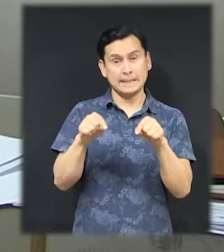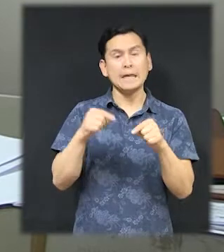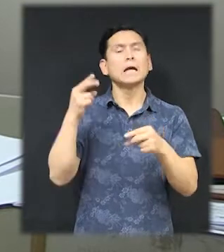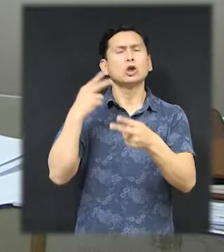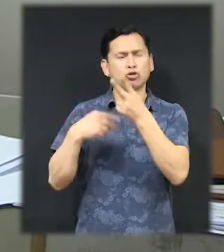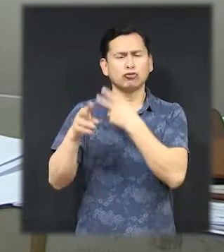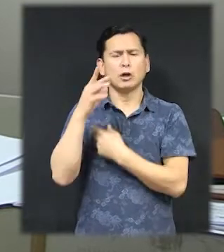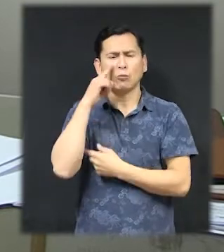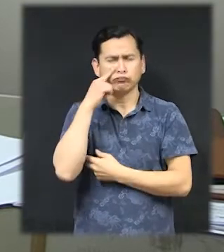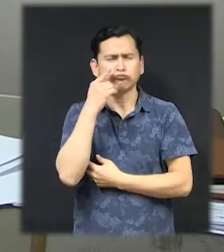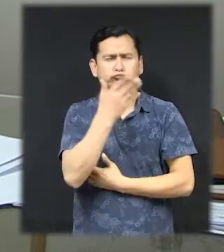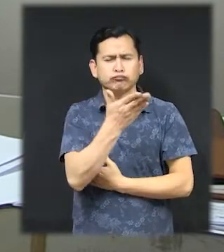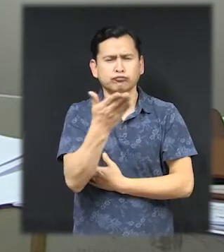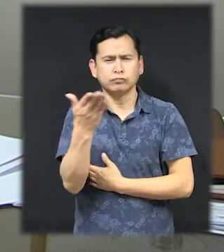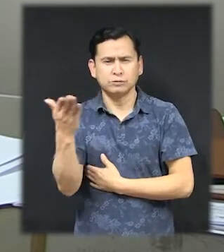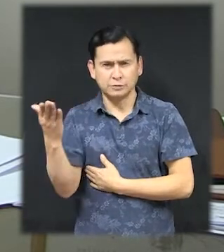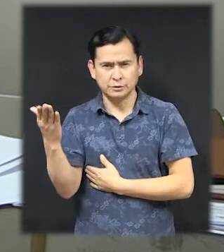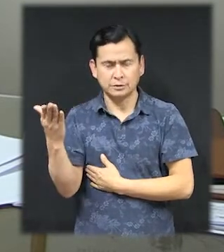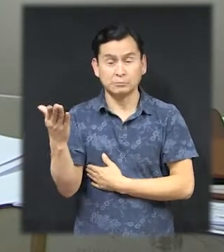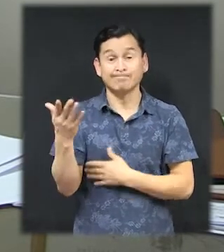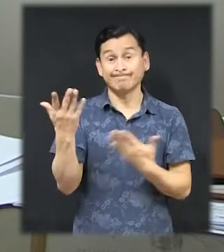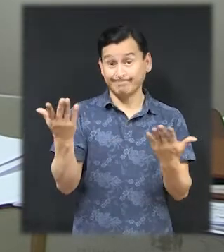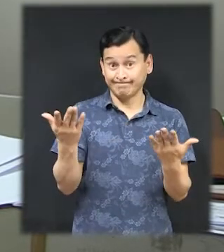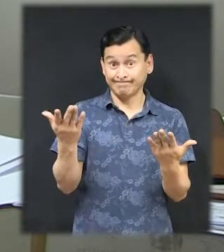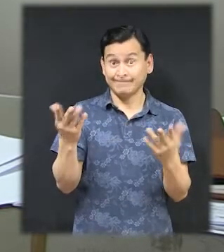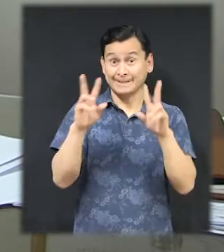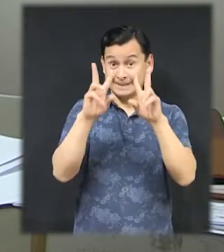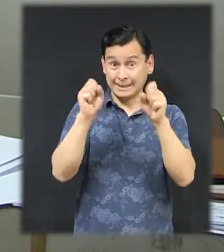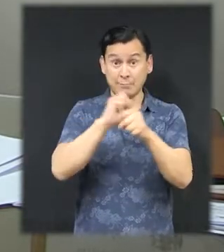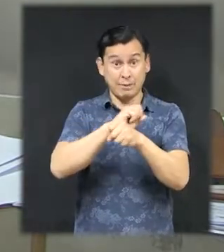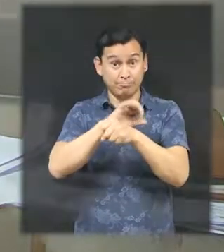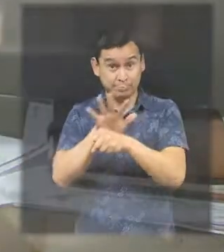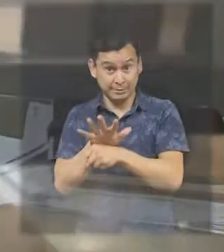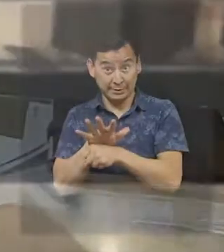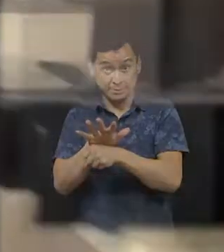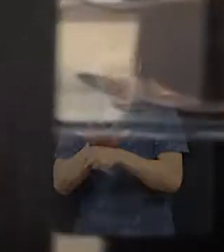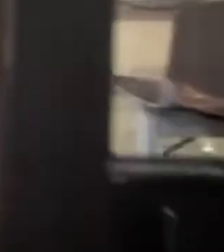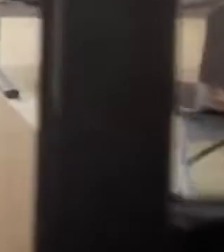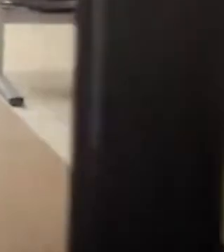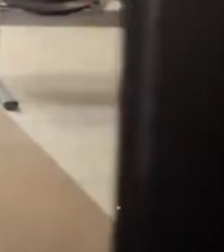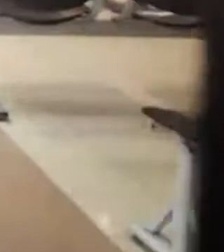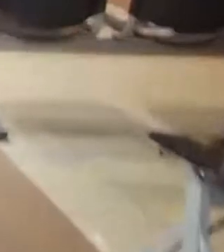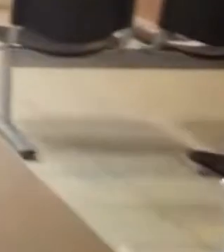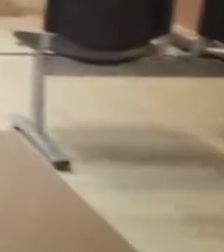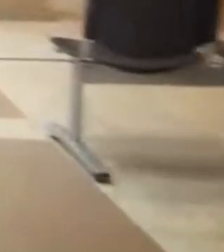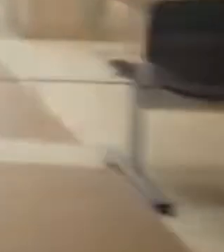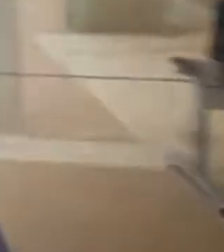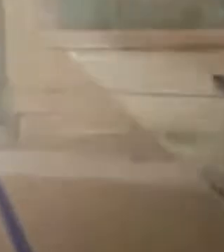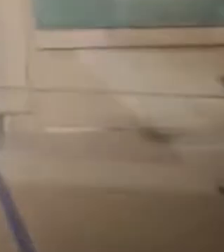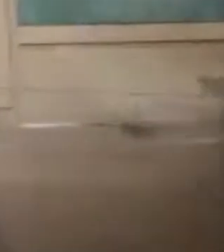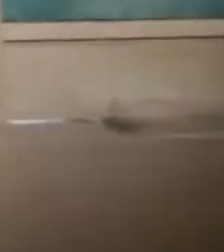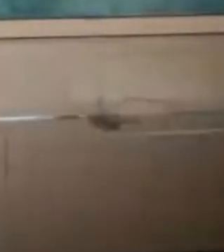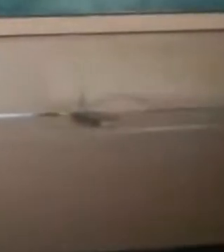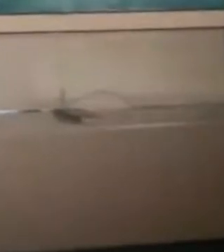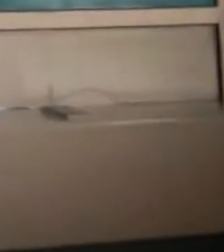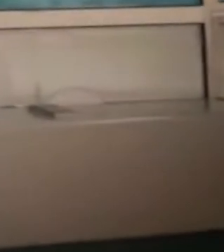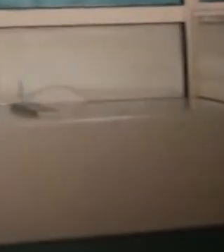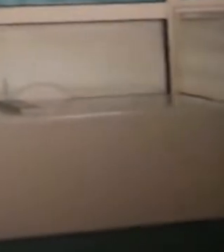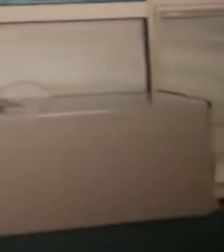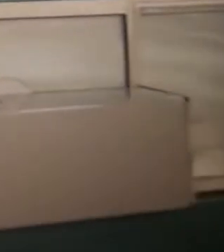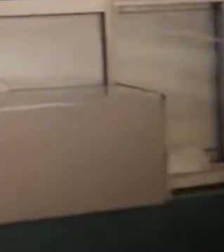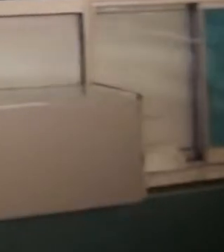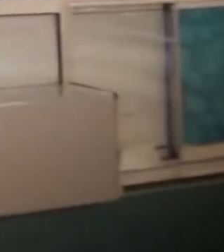Producto de la pandemia, se nos solicitó por parte del Ministerio de Salud segregar las atenciones